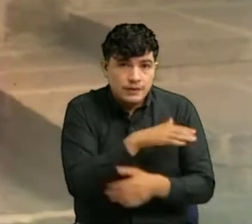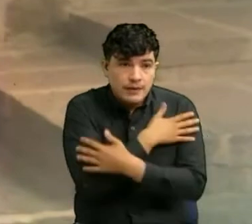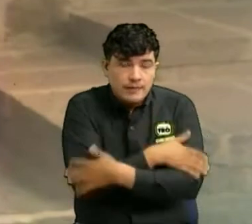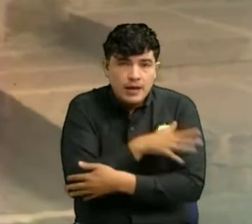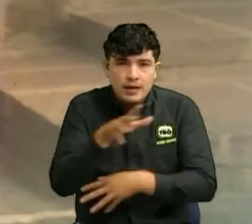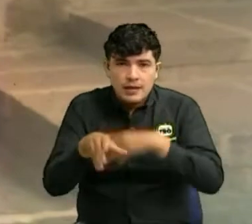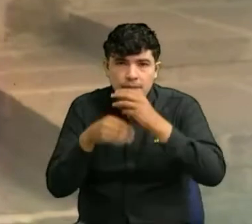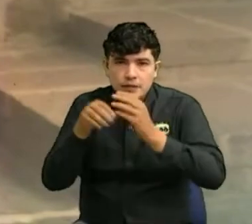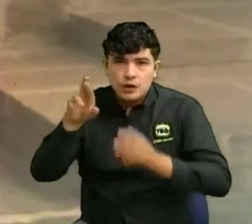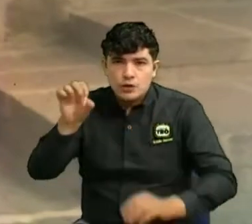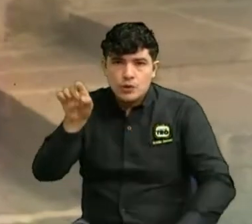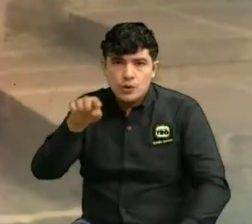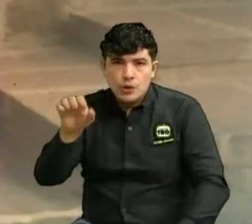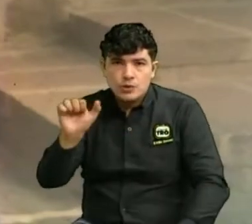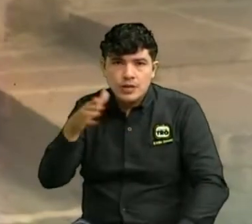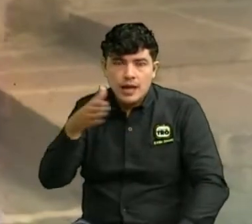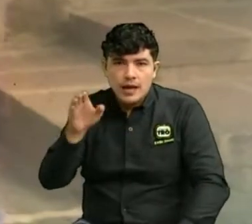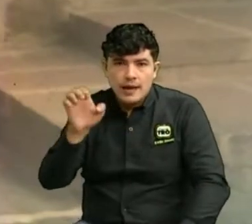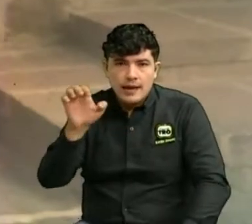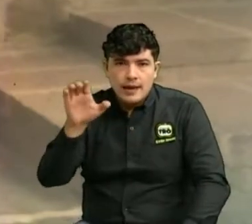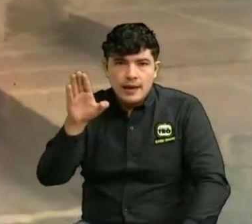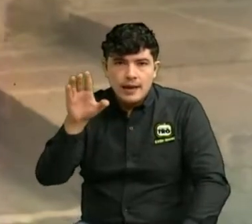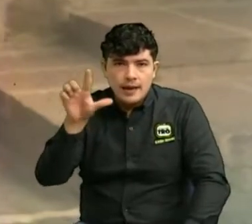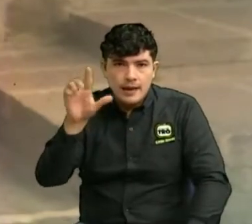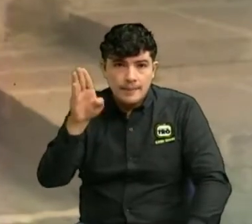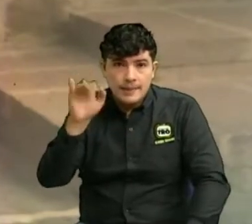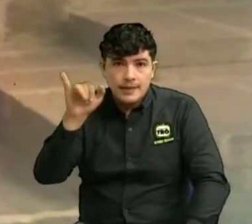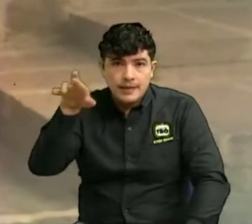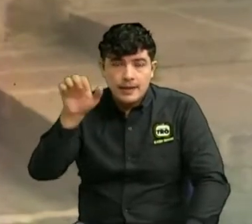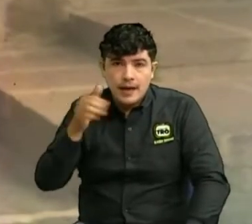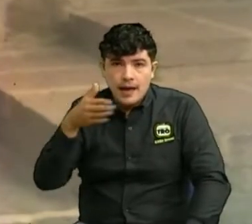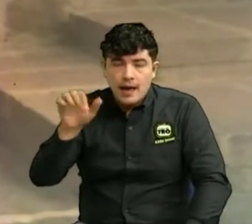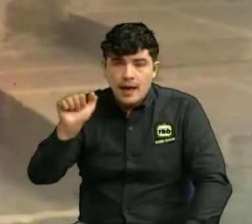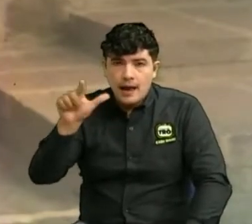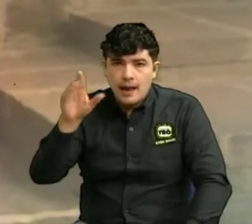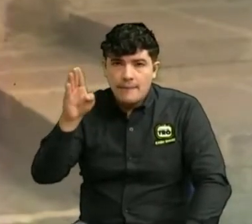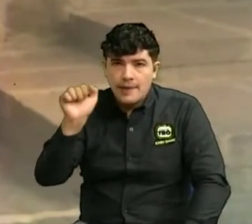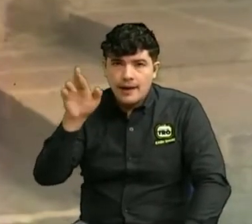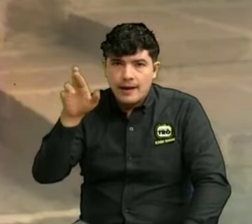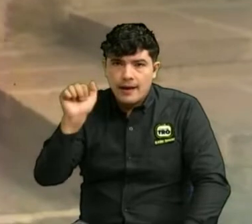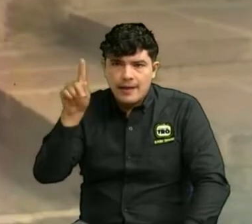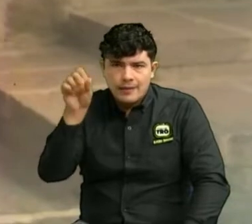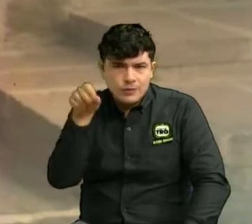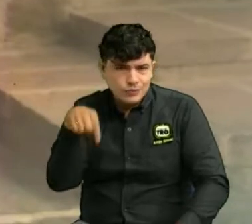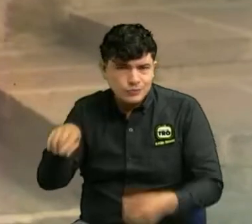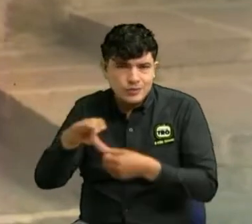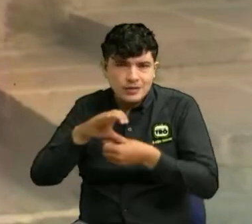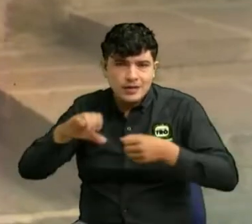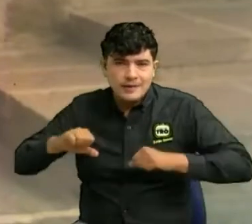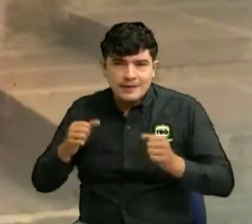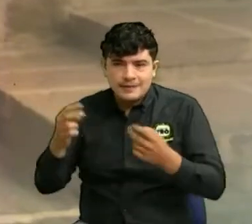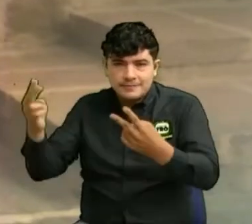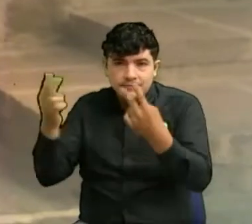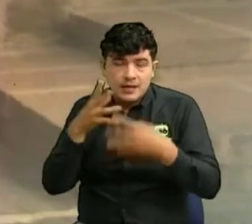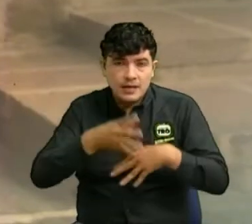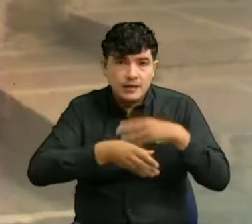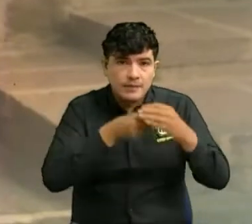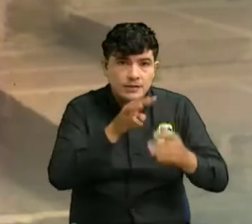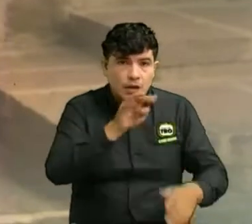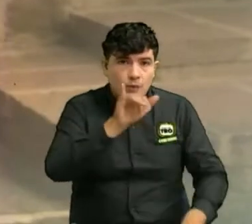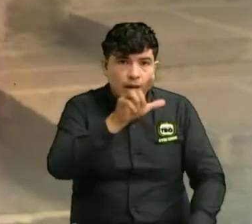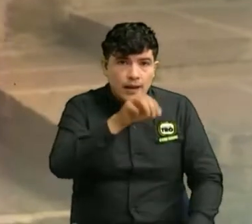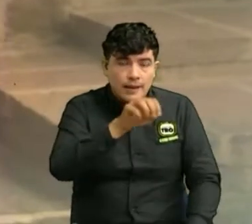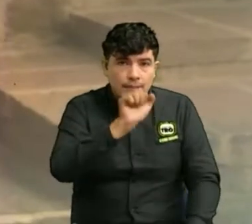Elvira Alvarado, que nos ve desde la ciudad de Bogotá. También tenemos a Junior Olmedo, que nos ve